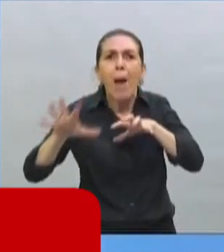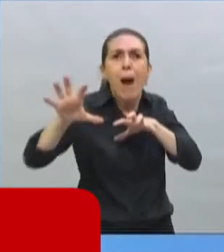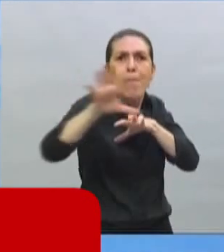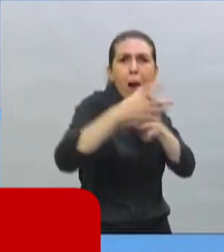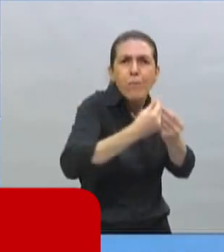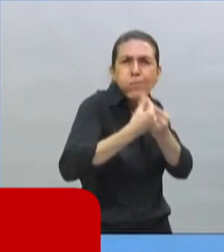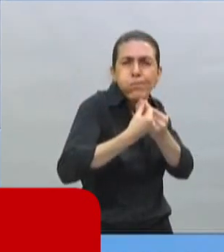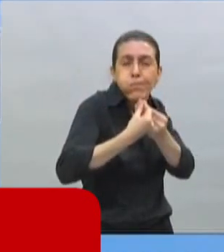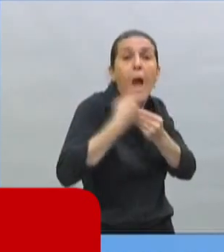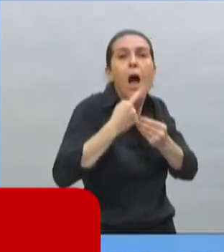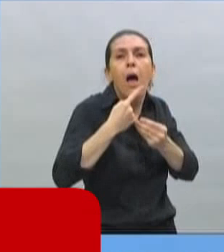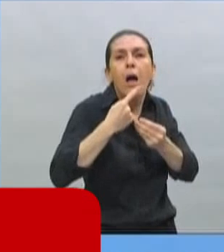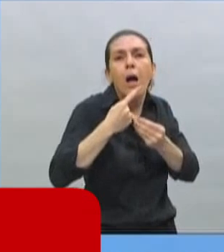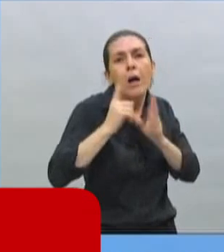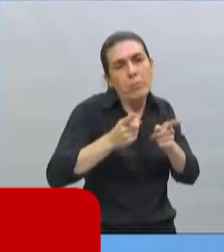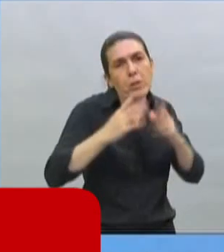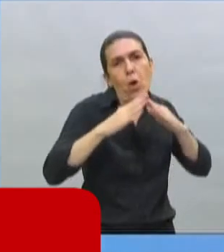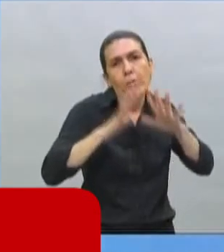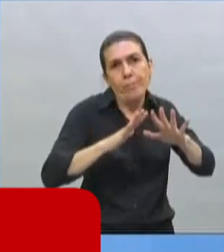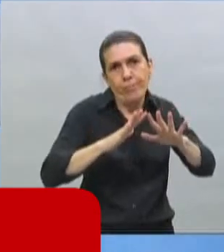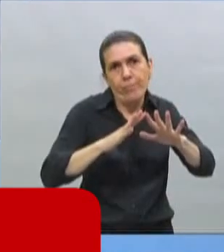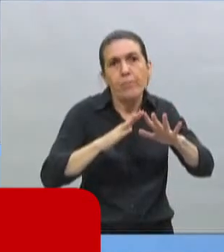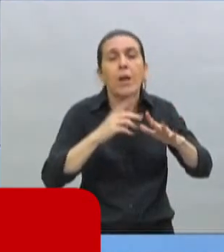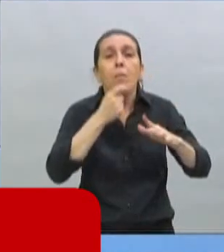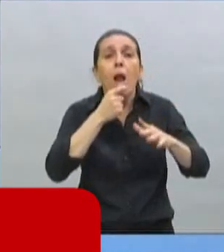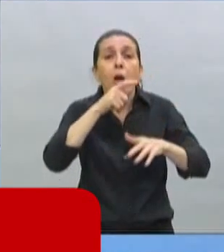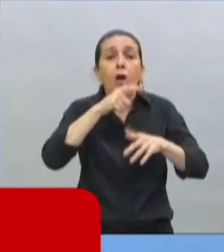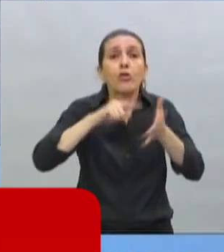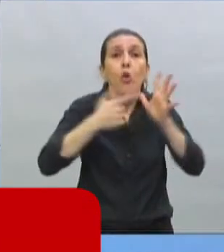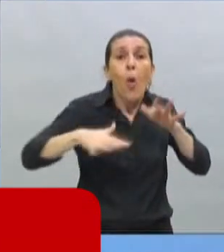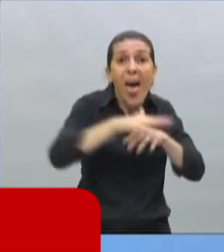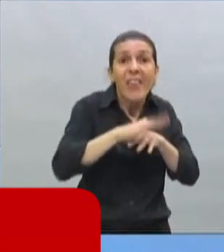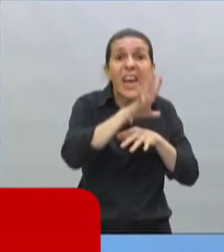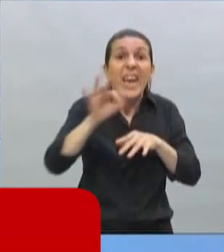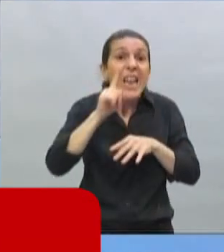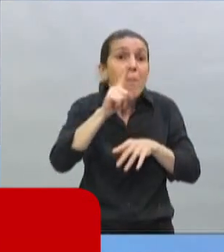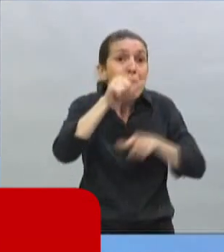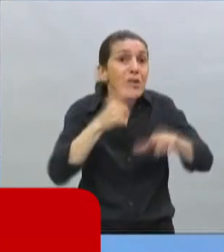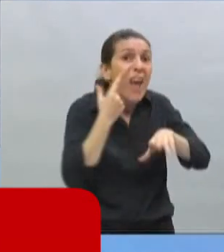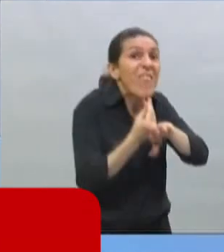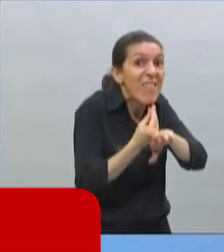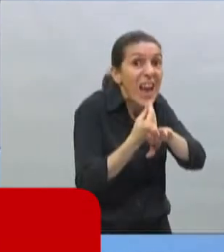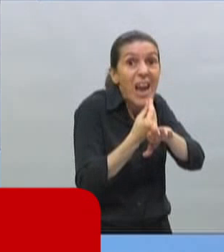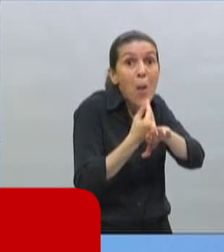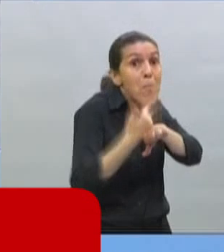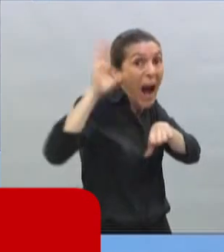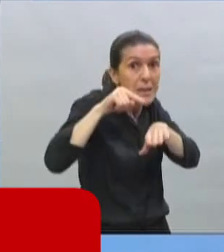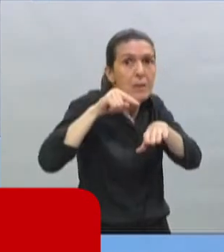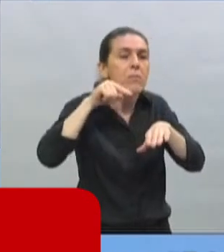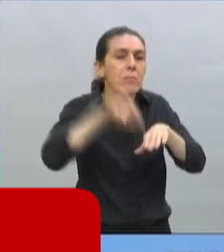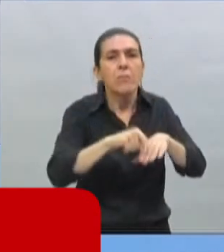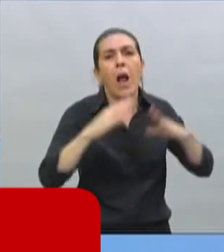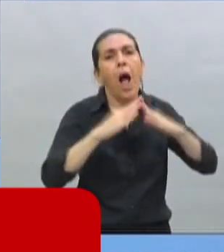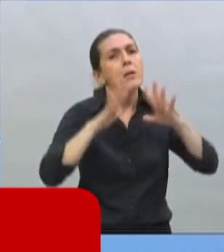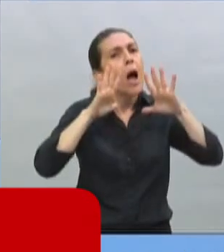decisión. Los aglomerados urbanos de más de 500.000 personas siguen la cuarentena